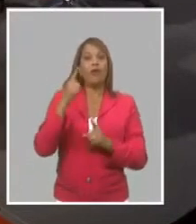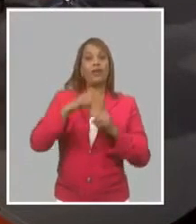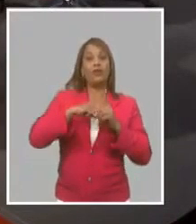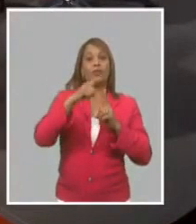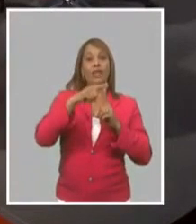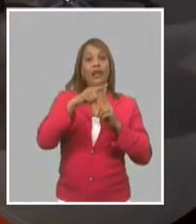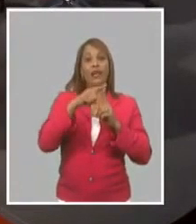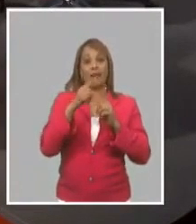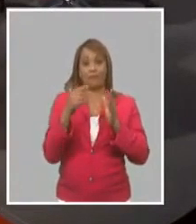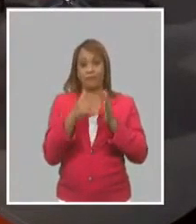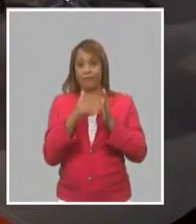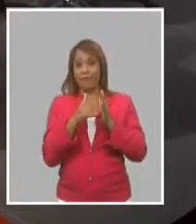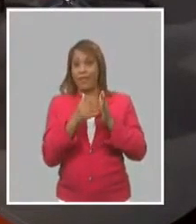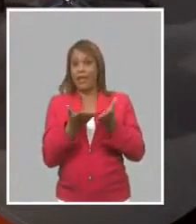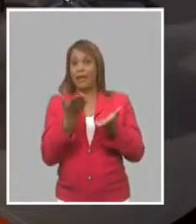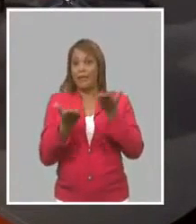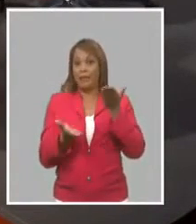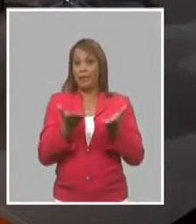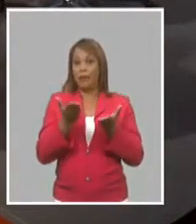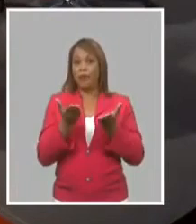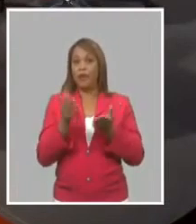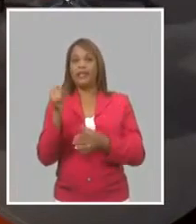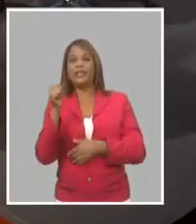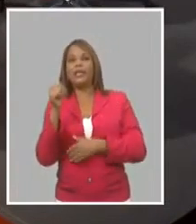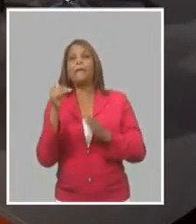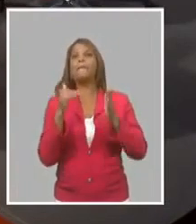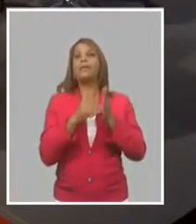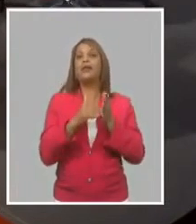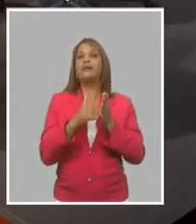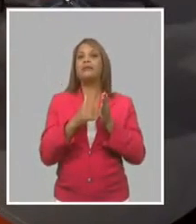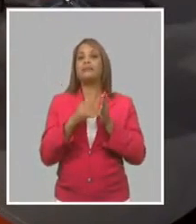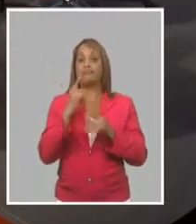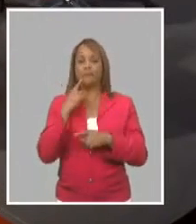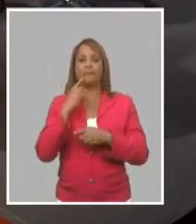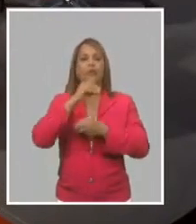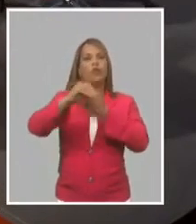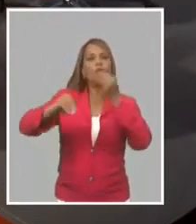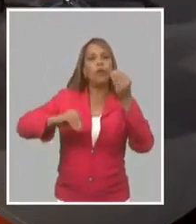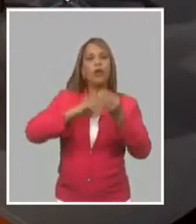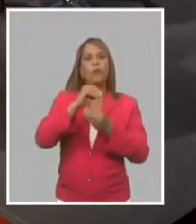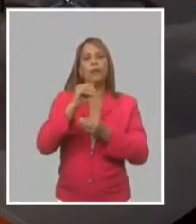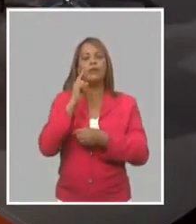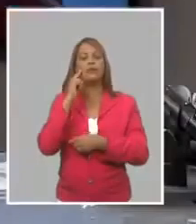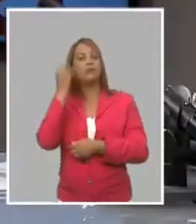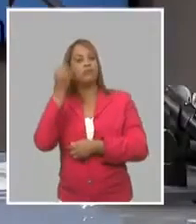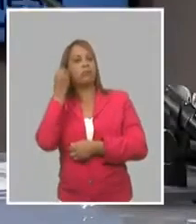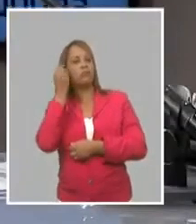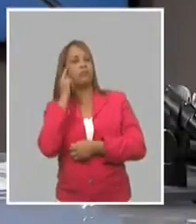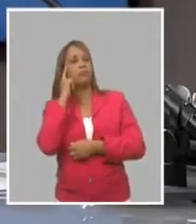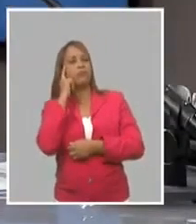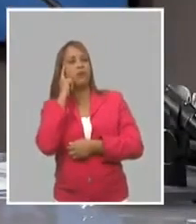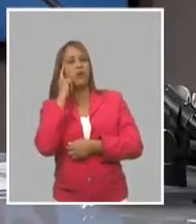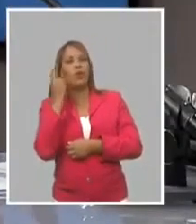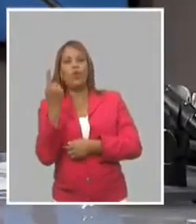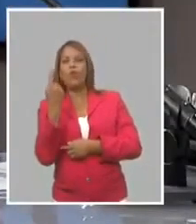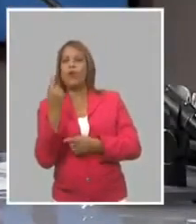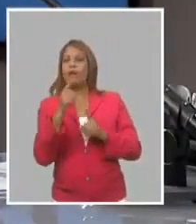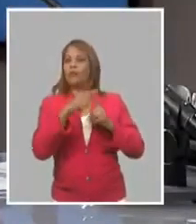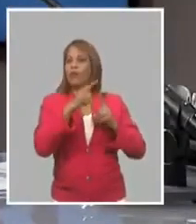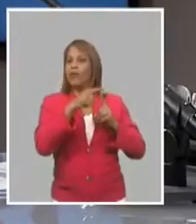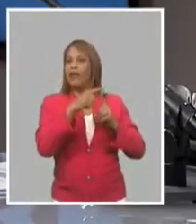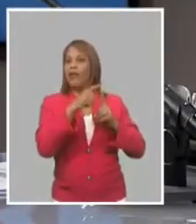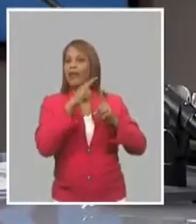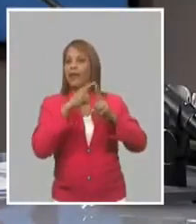hay 10.000 litros de leche. Tú coges y conviertes y dices, una tonelada por 10.000 entre